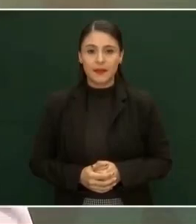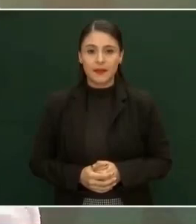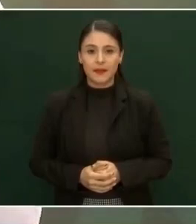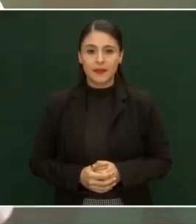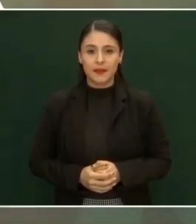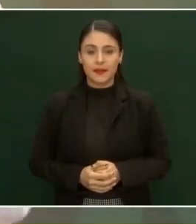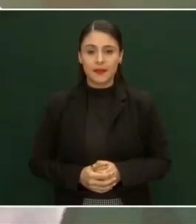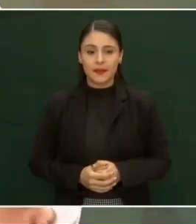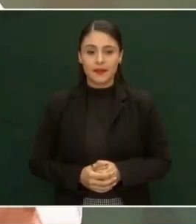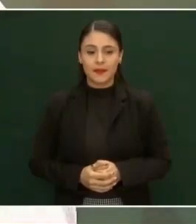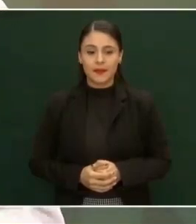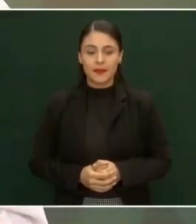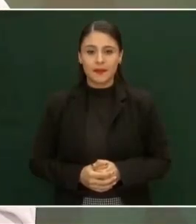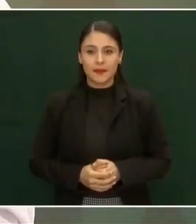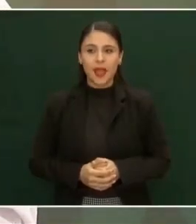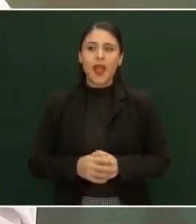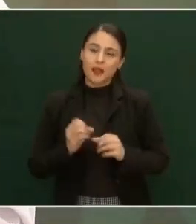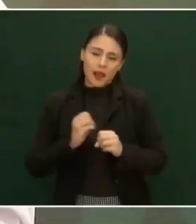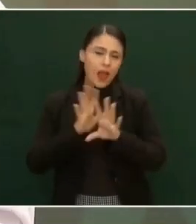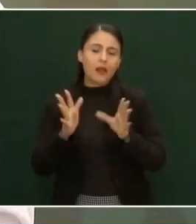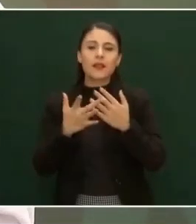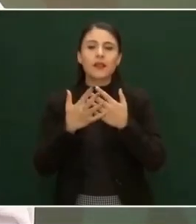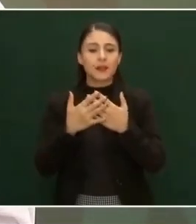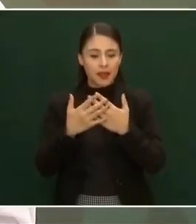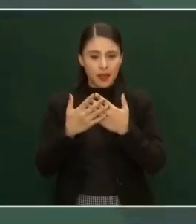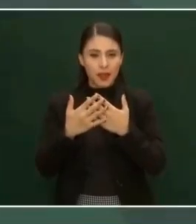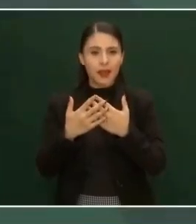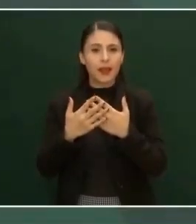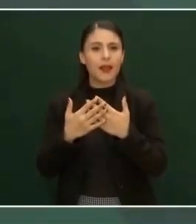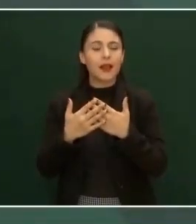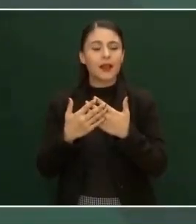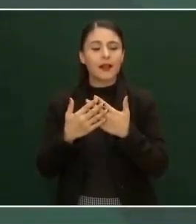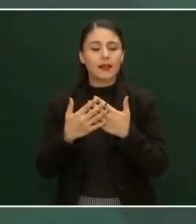entonces vamos a esperarnos este